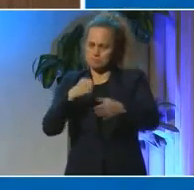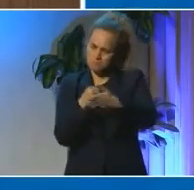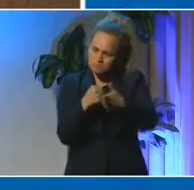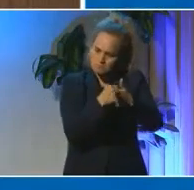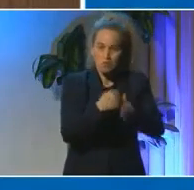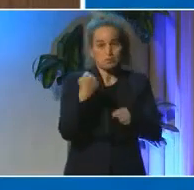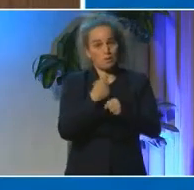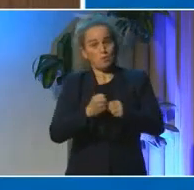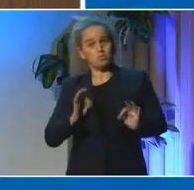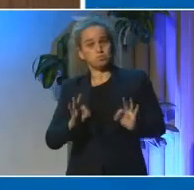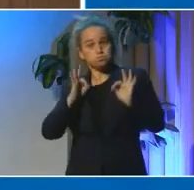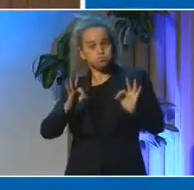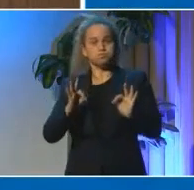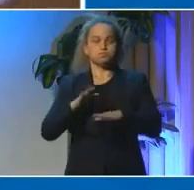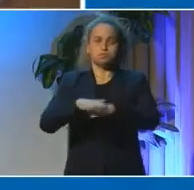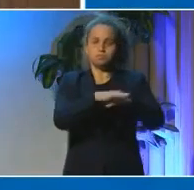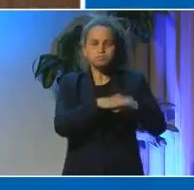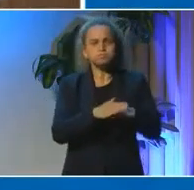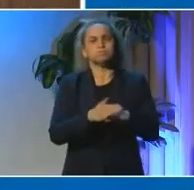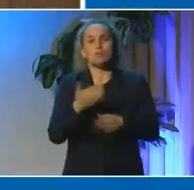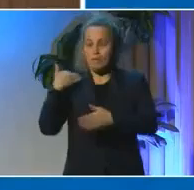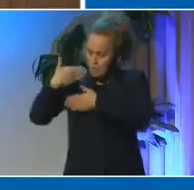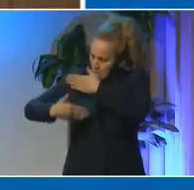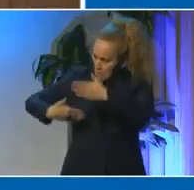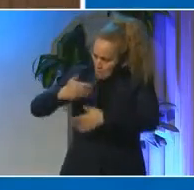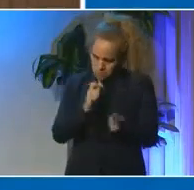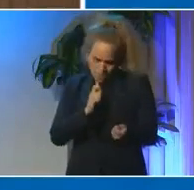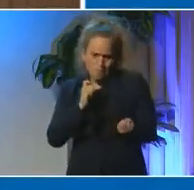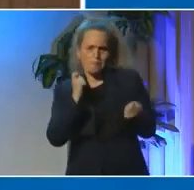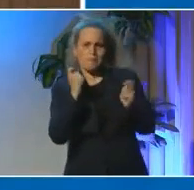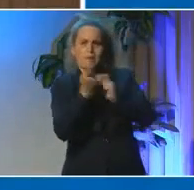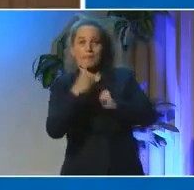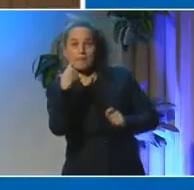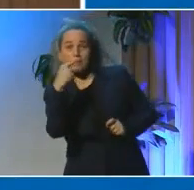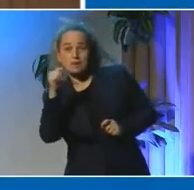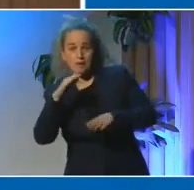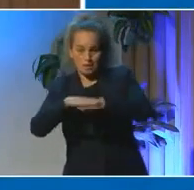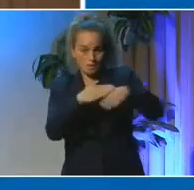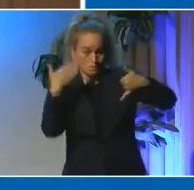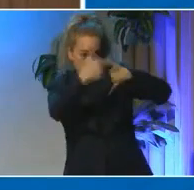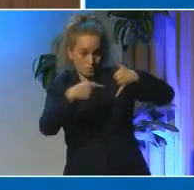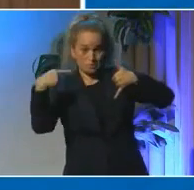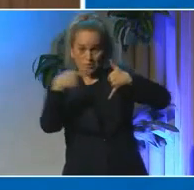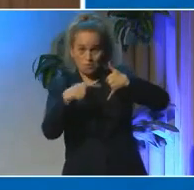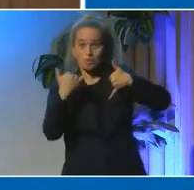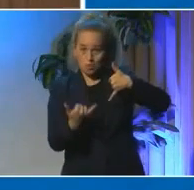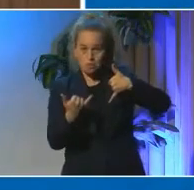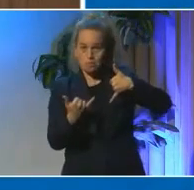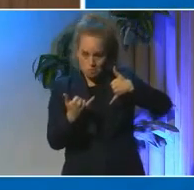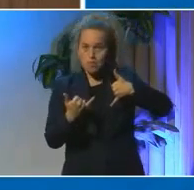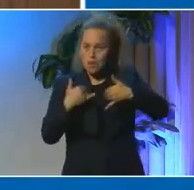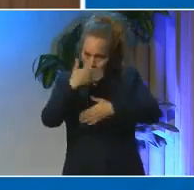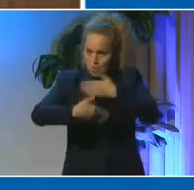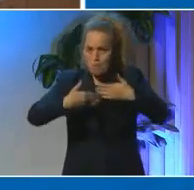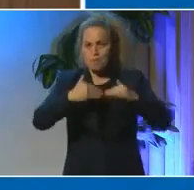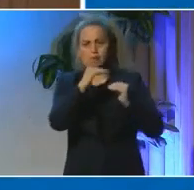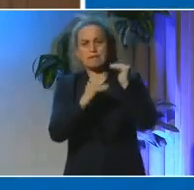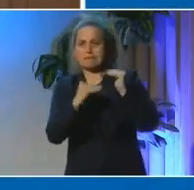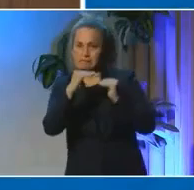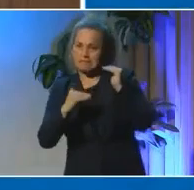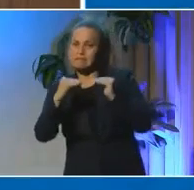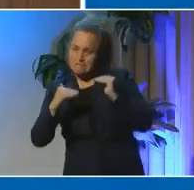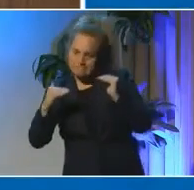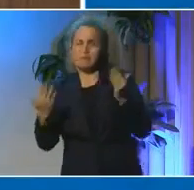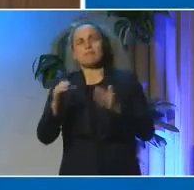hecho porque al final hemos pasado en un proceso de transformación digital en el que Colombia hoy en día sigue teniendo una brecha considerable en